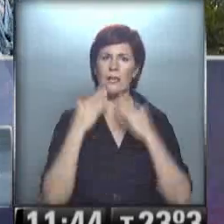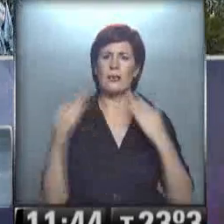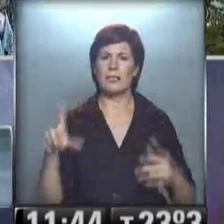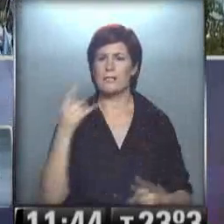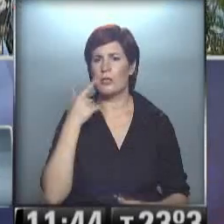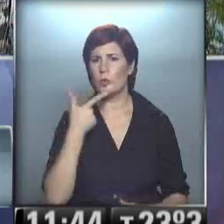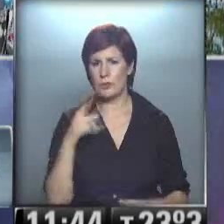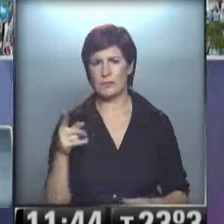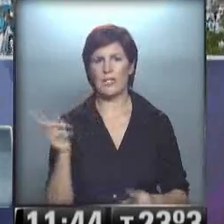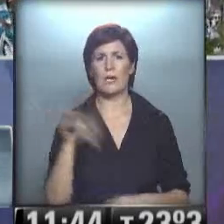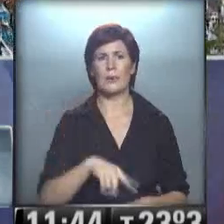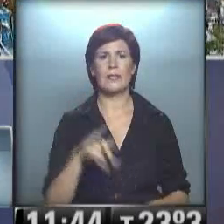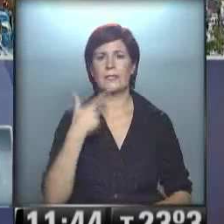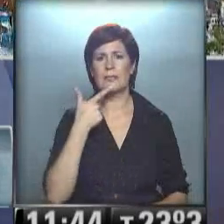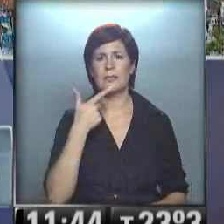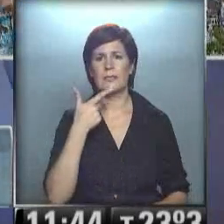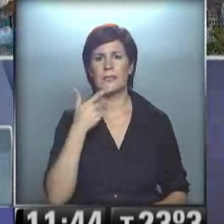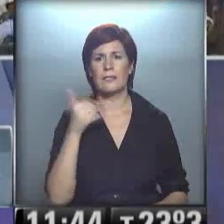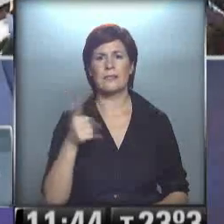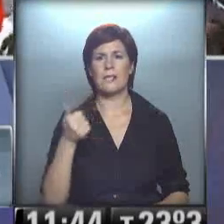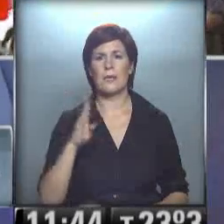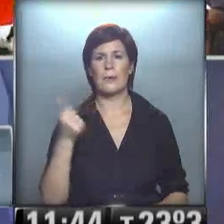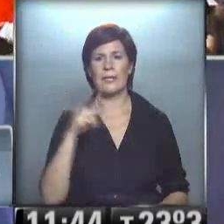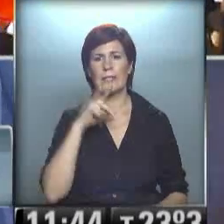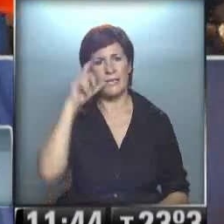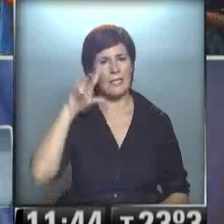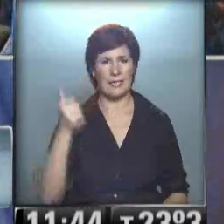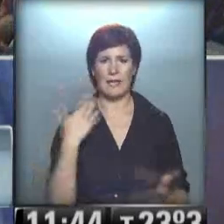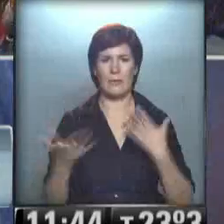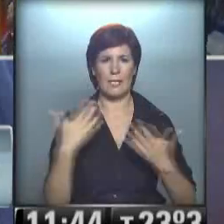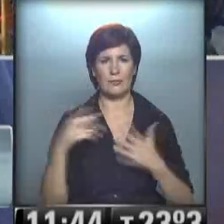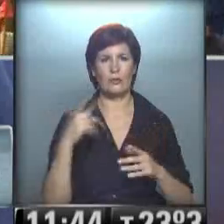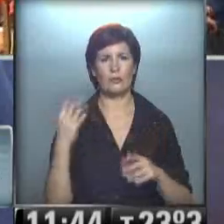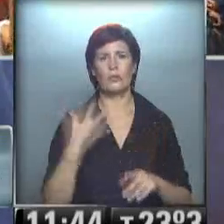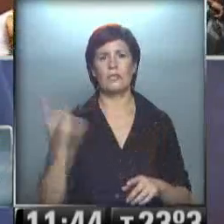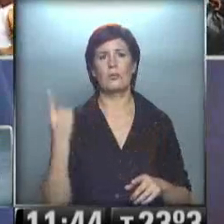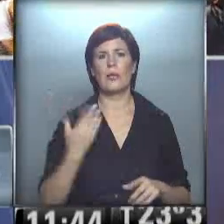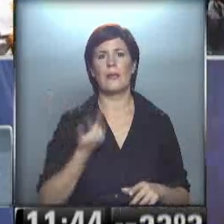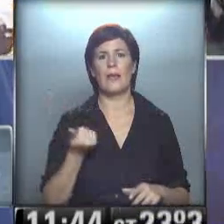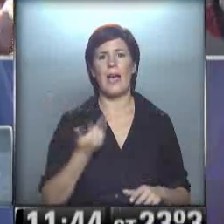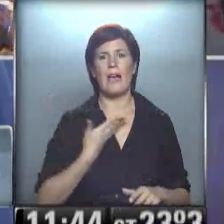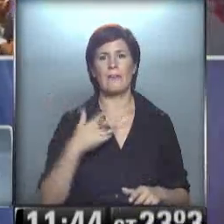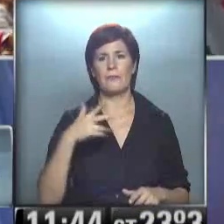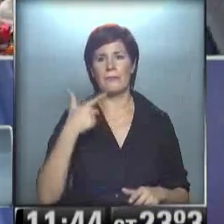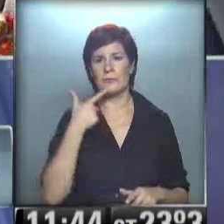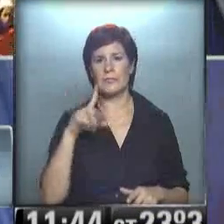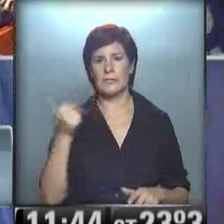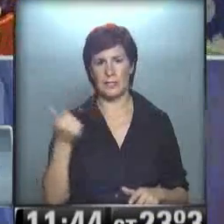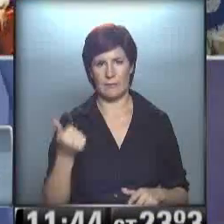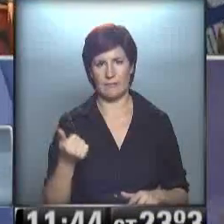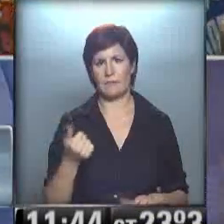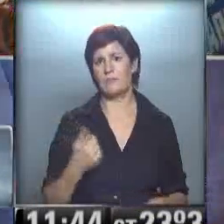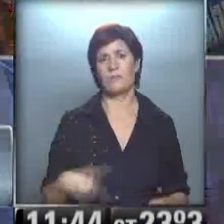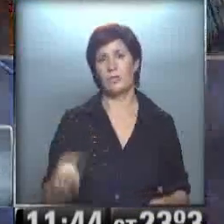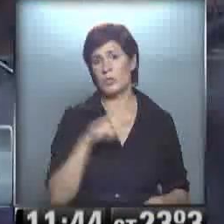Volvemos en vivo, está hablando Martín Sabatella, titular de la AFCA. De precios en Argentina. Tenemos una oposición que básicamente no tiene proyectos,